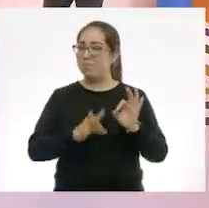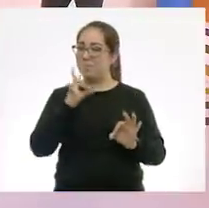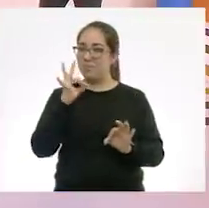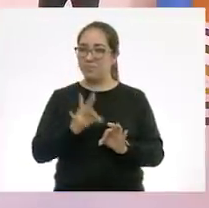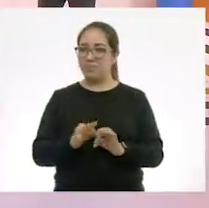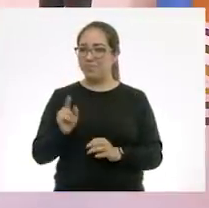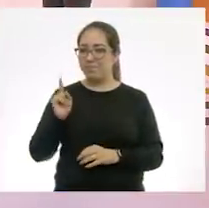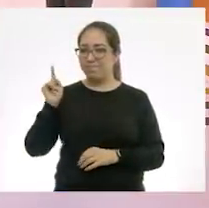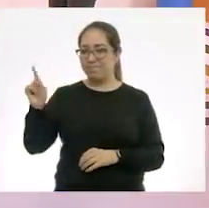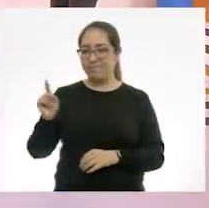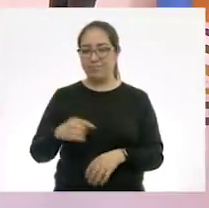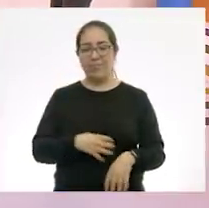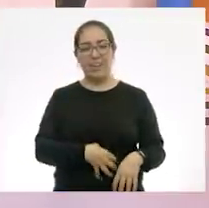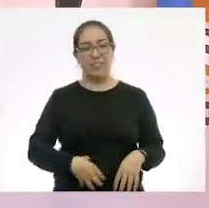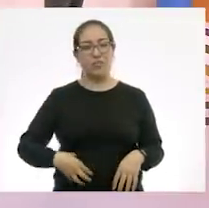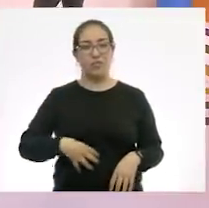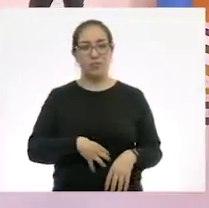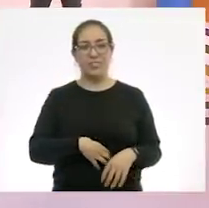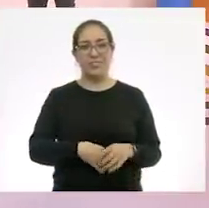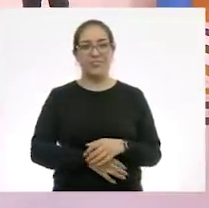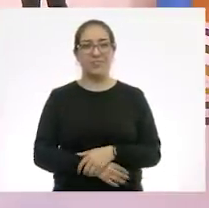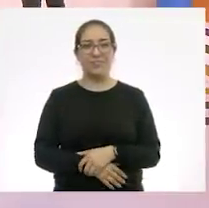está el estómago.